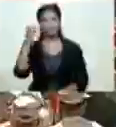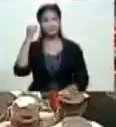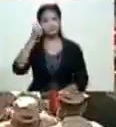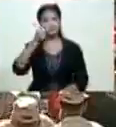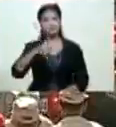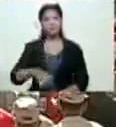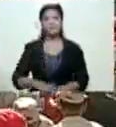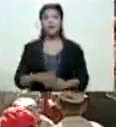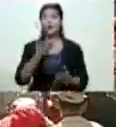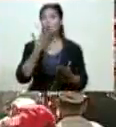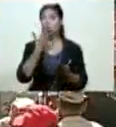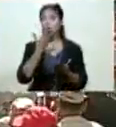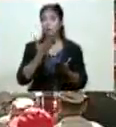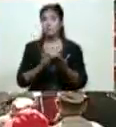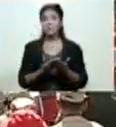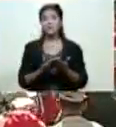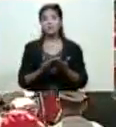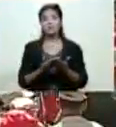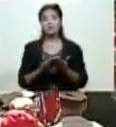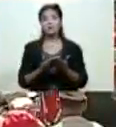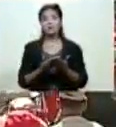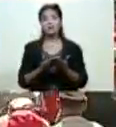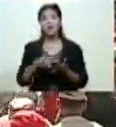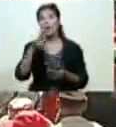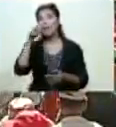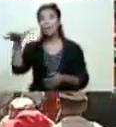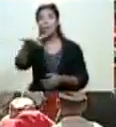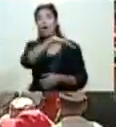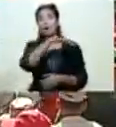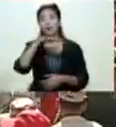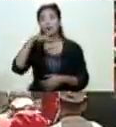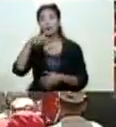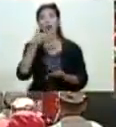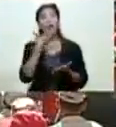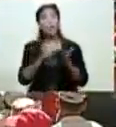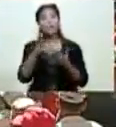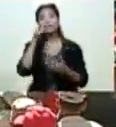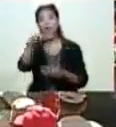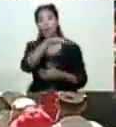Es el clamor de un pueblo.